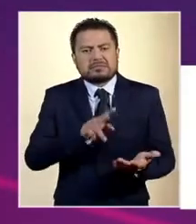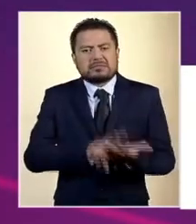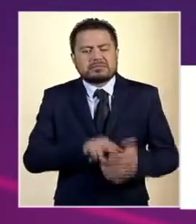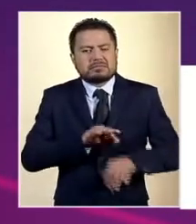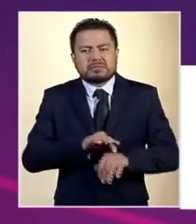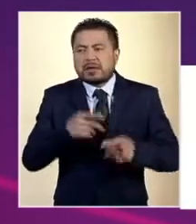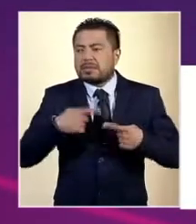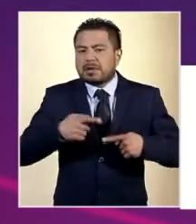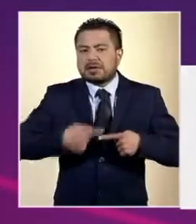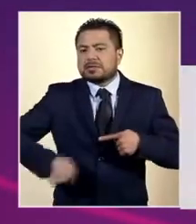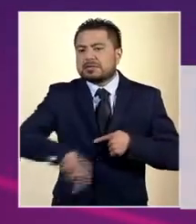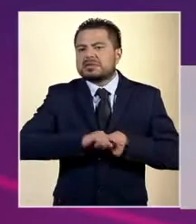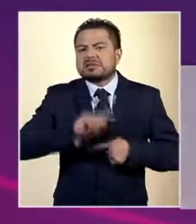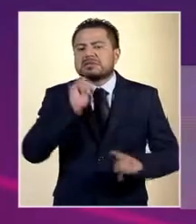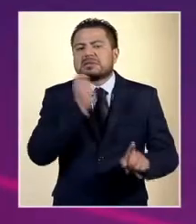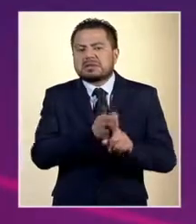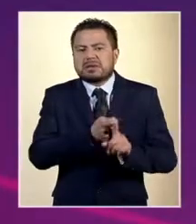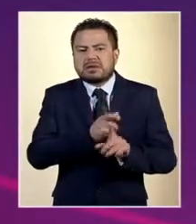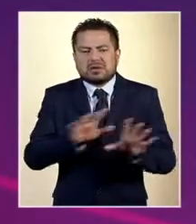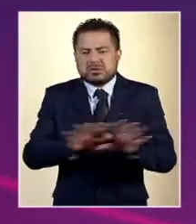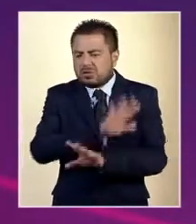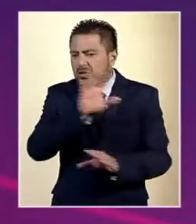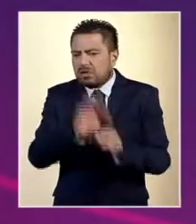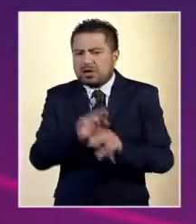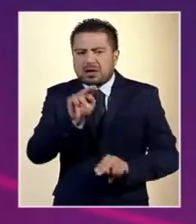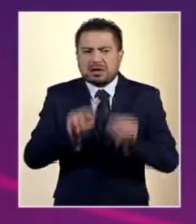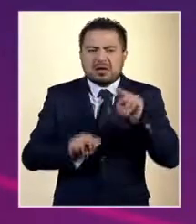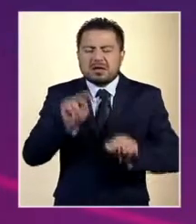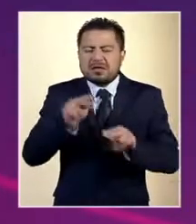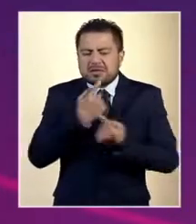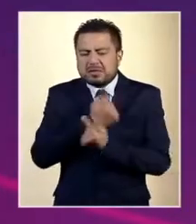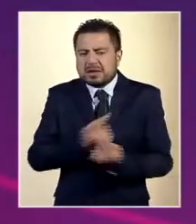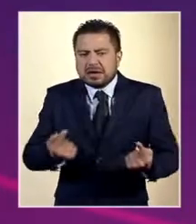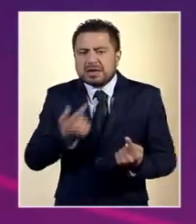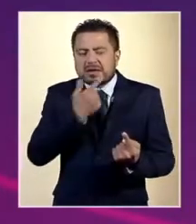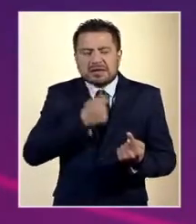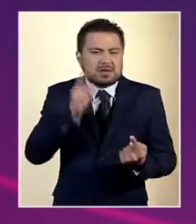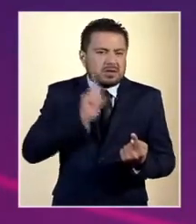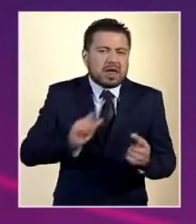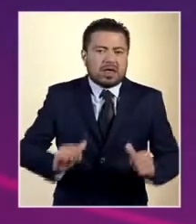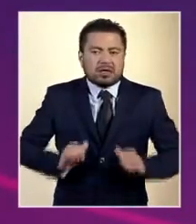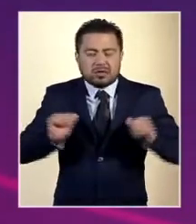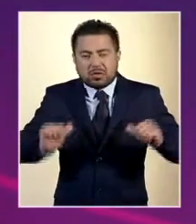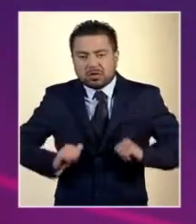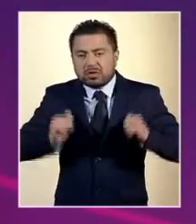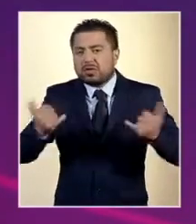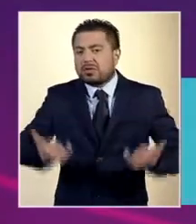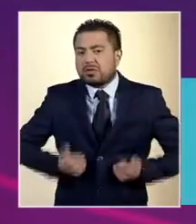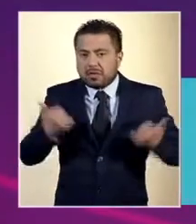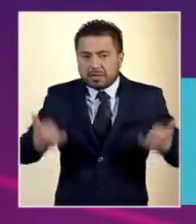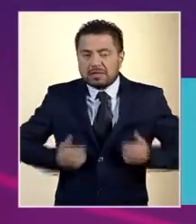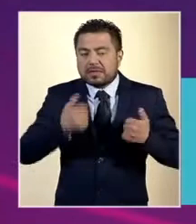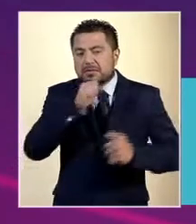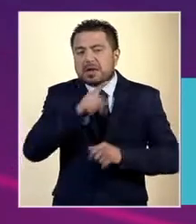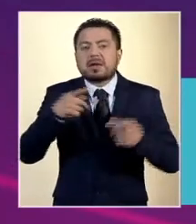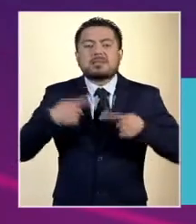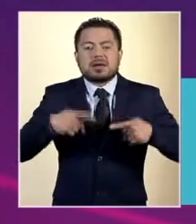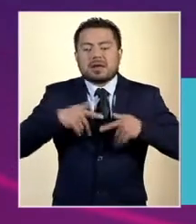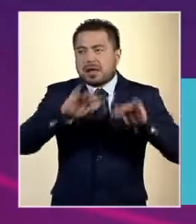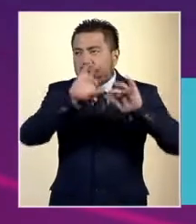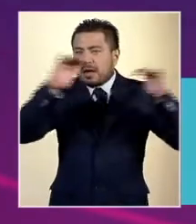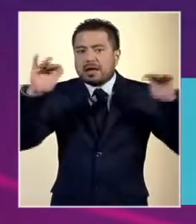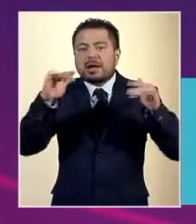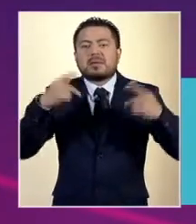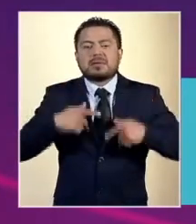son personas de todos los tipos. Son niños, niñas, adolescentes, jóvenes, personas